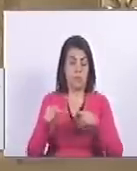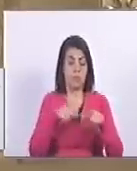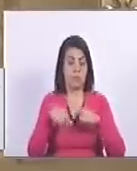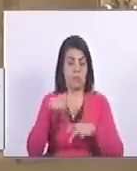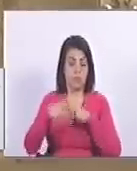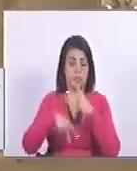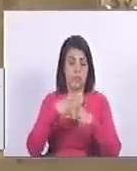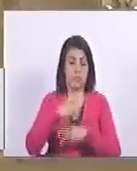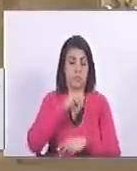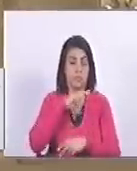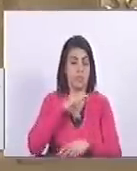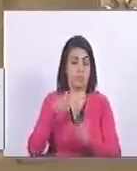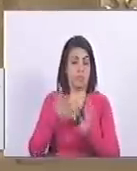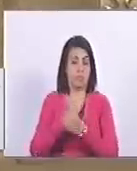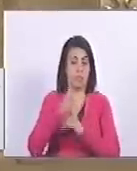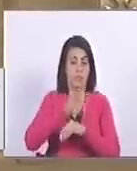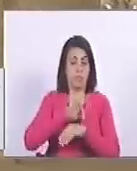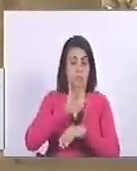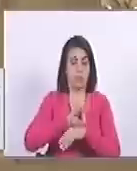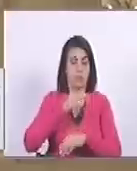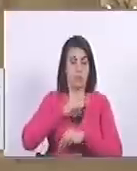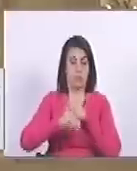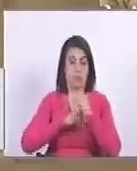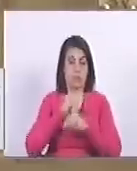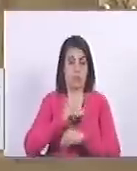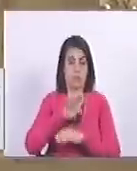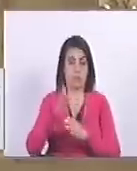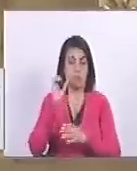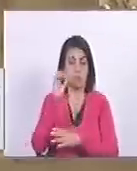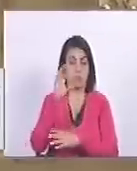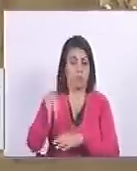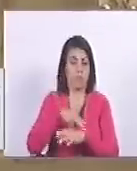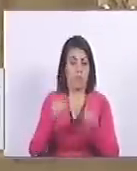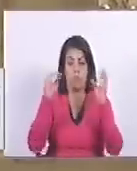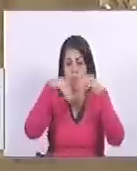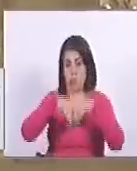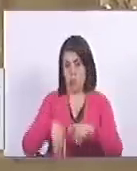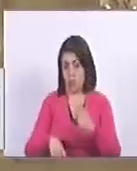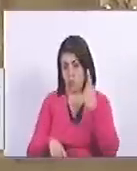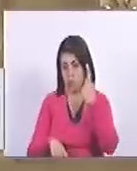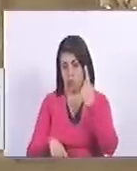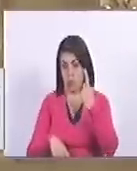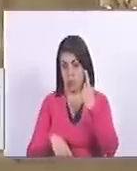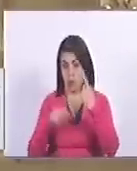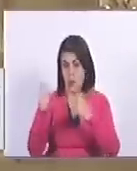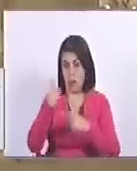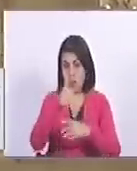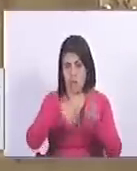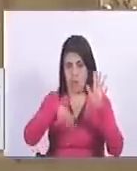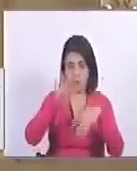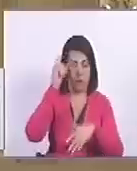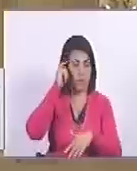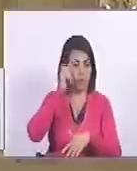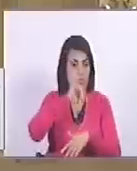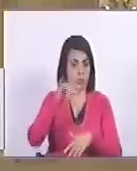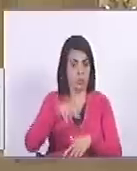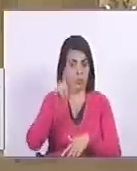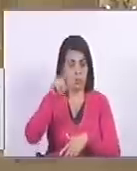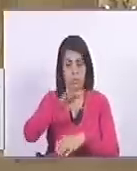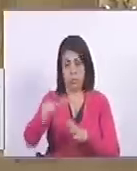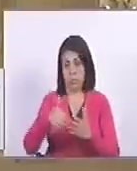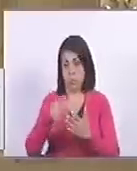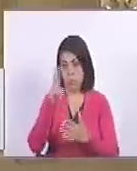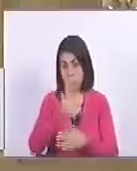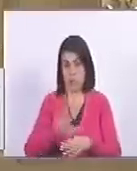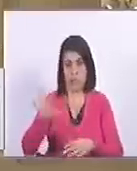nuestro proceso histórico, social y cultural, esta asamblea acuerda, primero, que cada 15 de julio se celebre en todo el